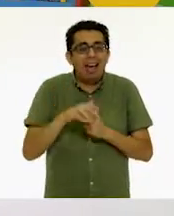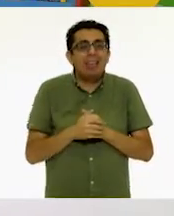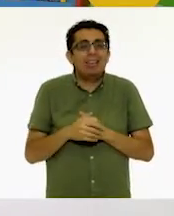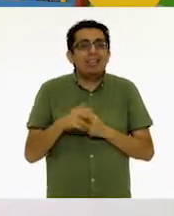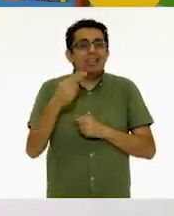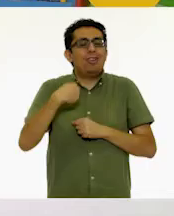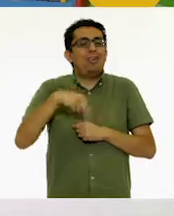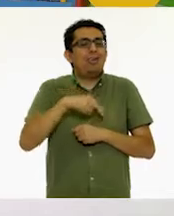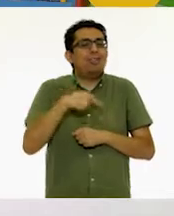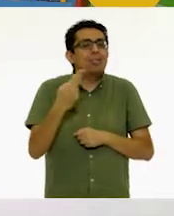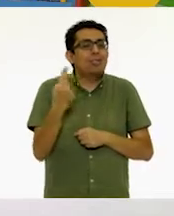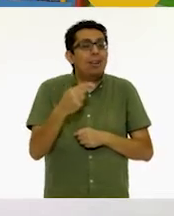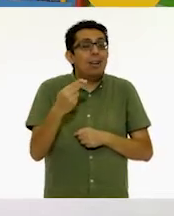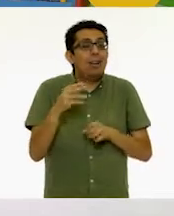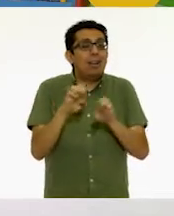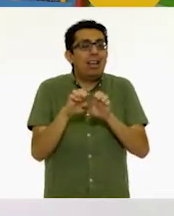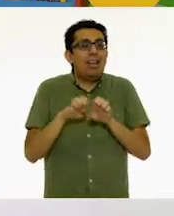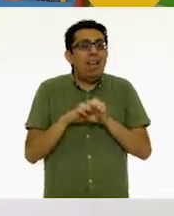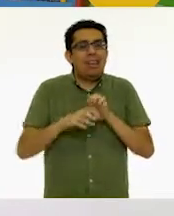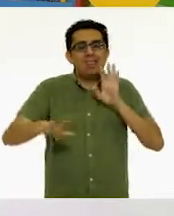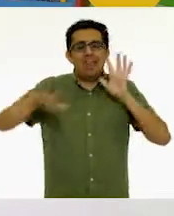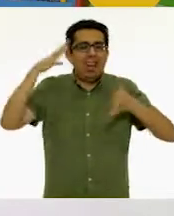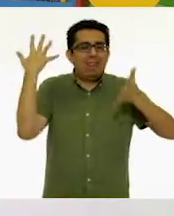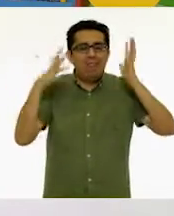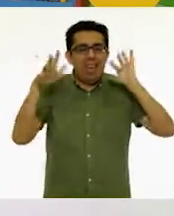nos llamaremos Los Traviesos.